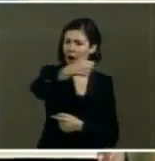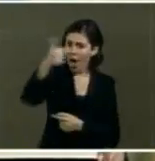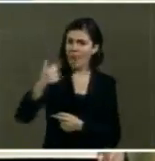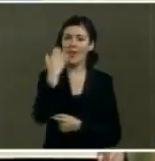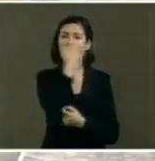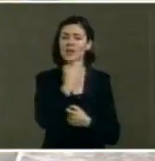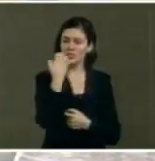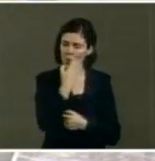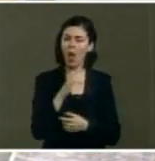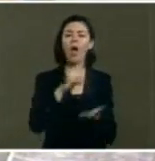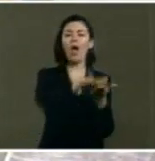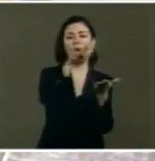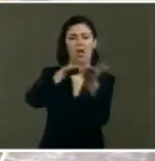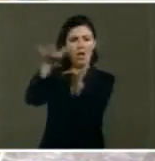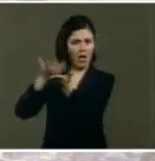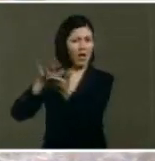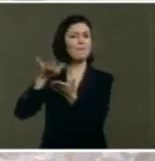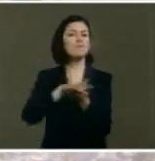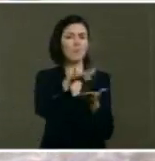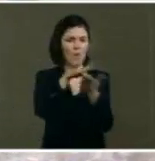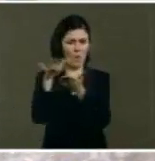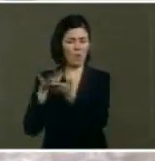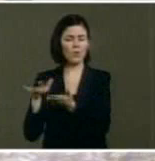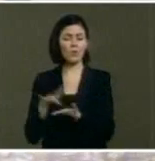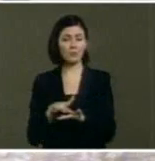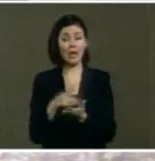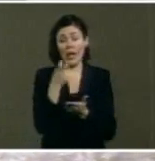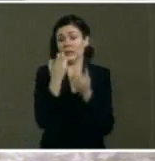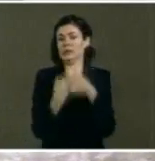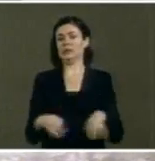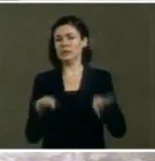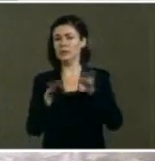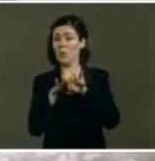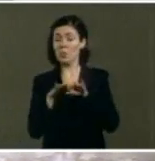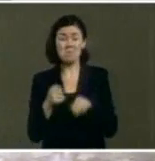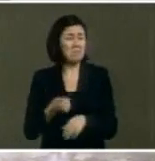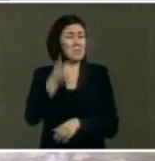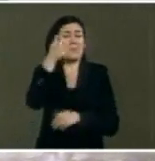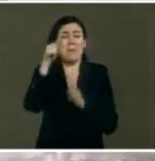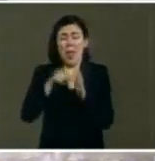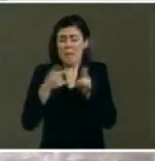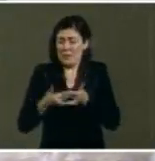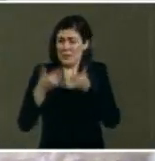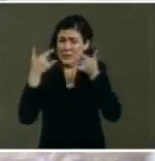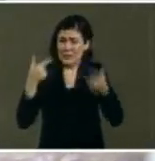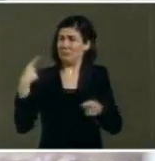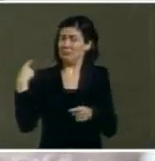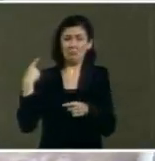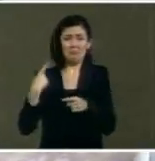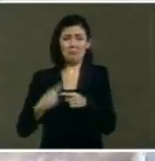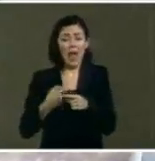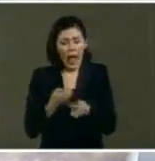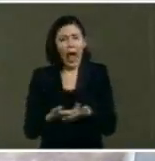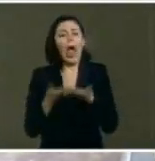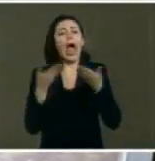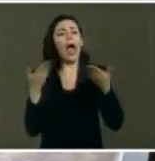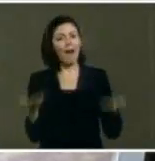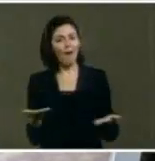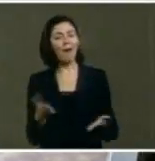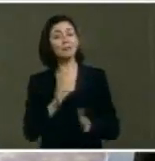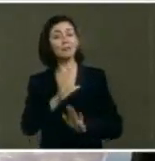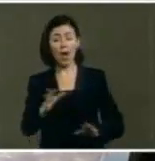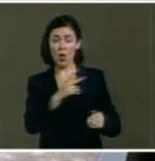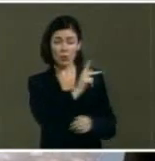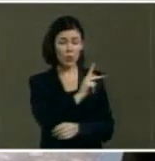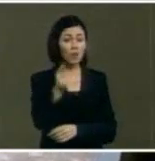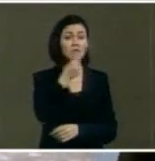muy importante, hoy, por primera vez en la historia, todas las niñas, todos los niños entre los 6